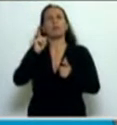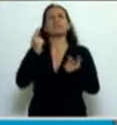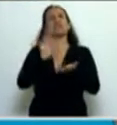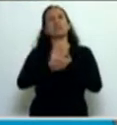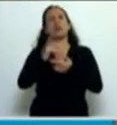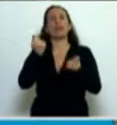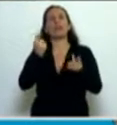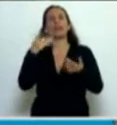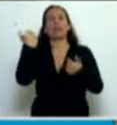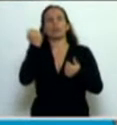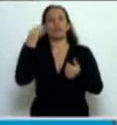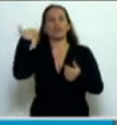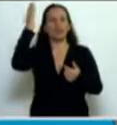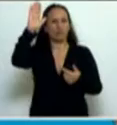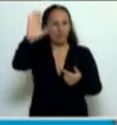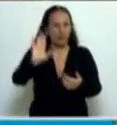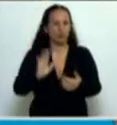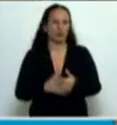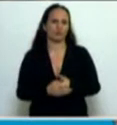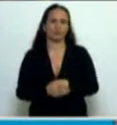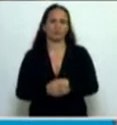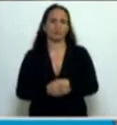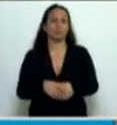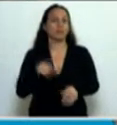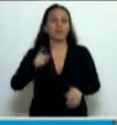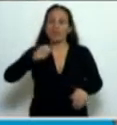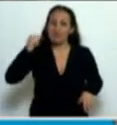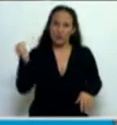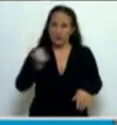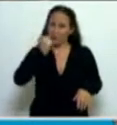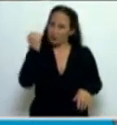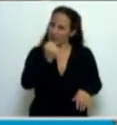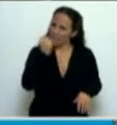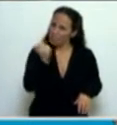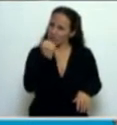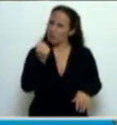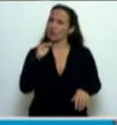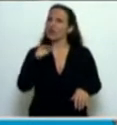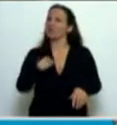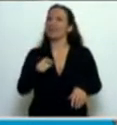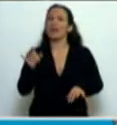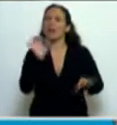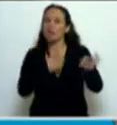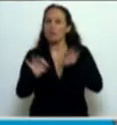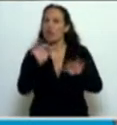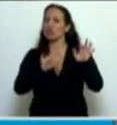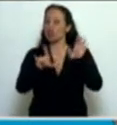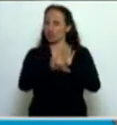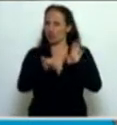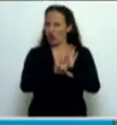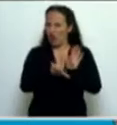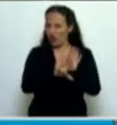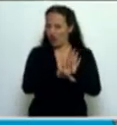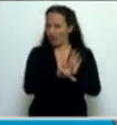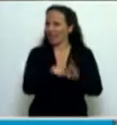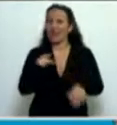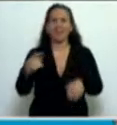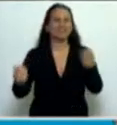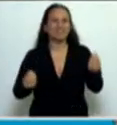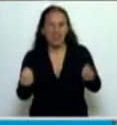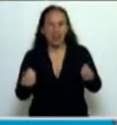barrio, los pibes querían ser jugadores de fútbol, bomberos, presidente, y las chicas maestras de escuela o actrices, pero nadie pensaba en el